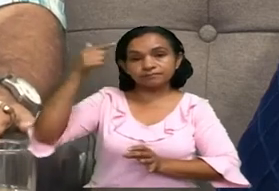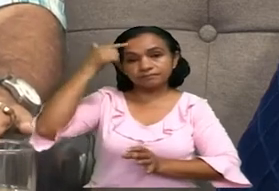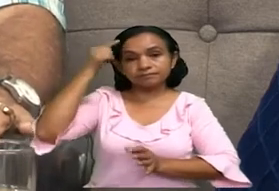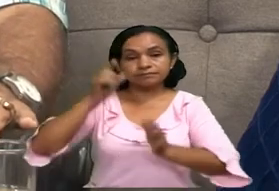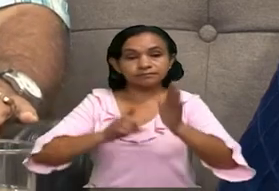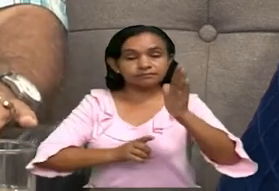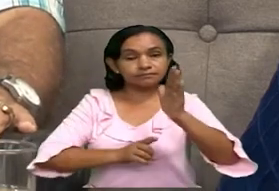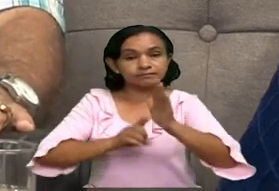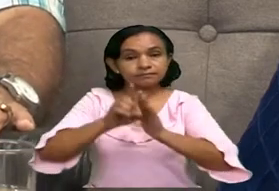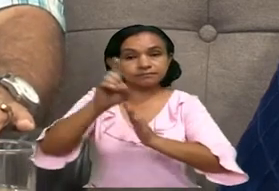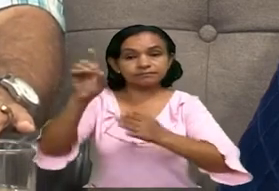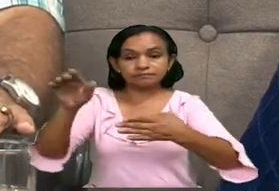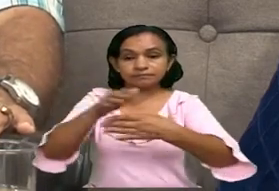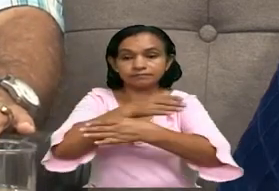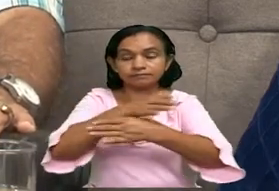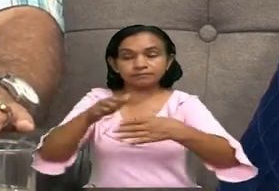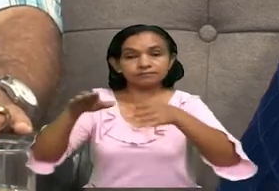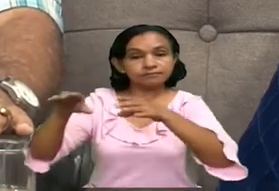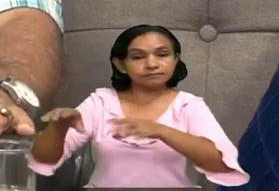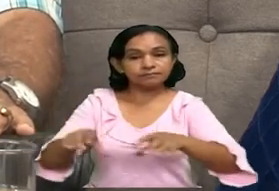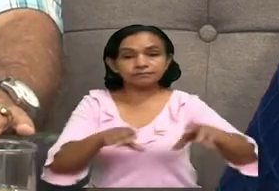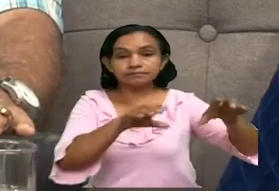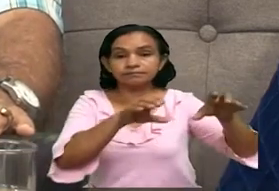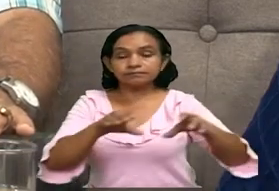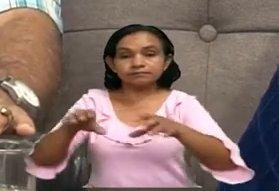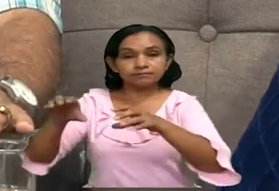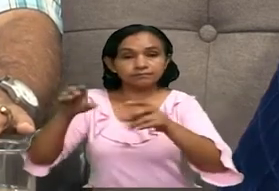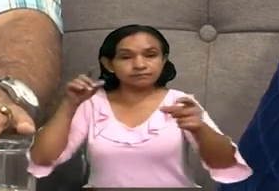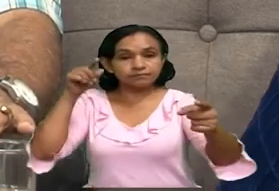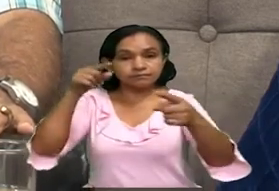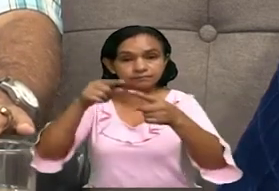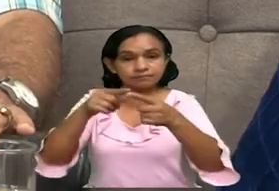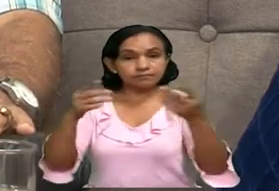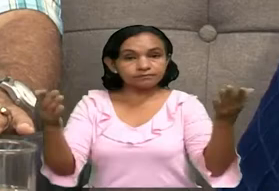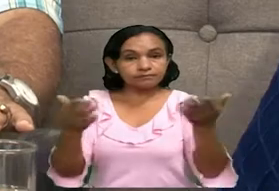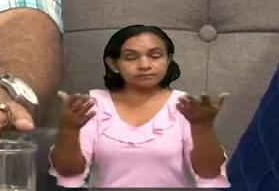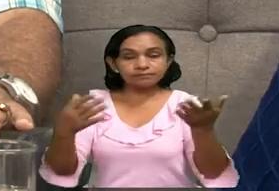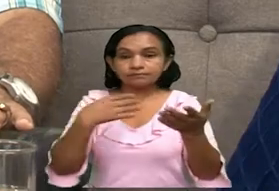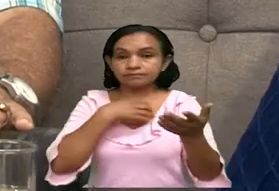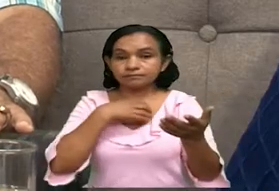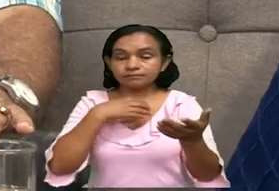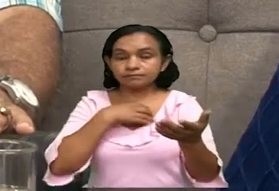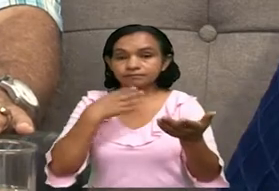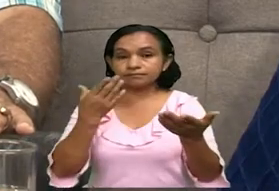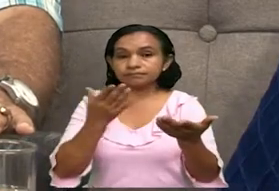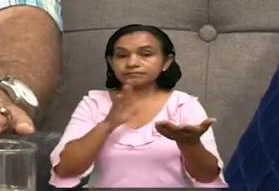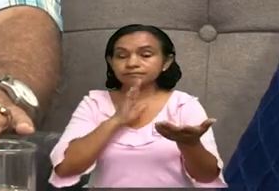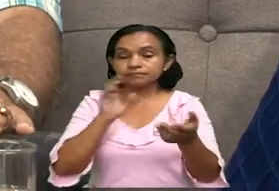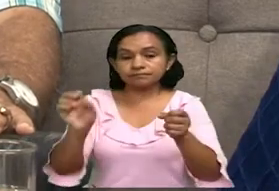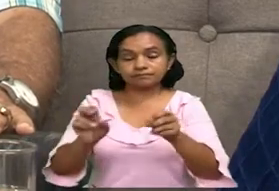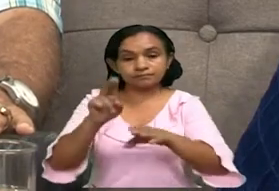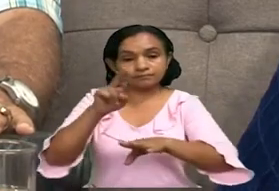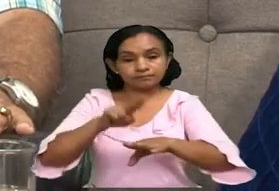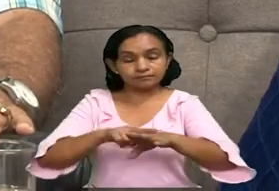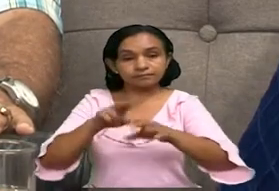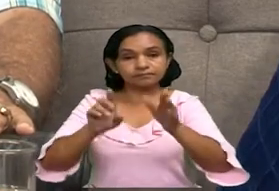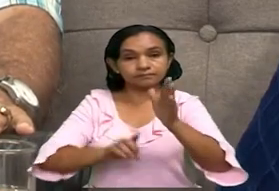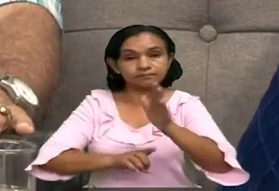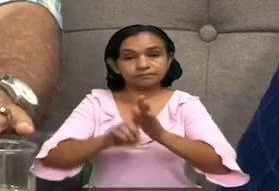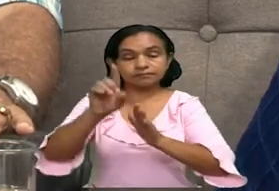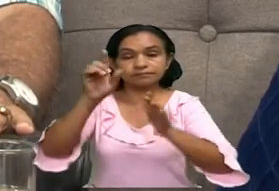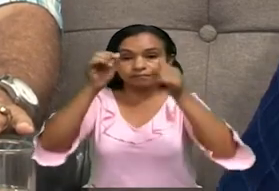desarrollado una serie de acciones estratégicas, precisamente por eso es la Estrategia Nacional de Desarrollo de la